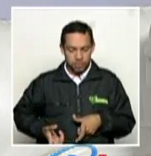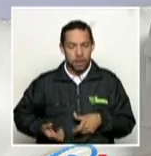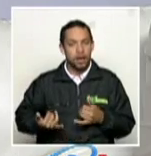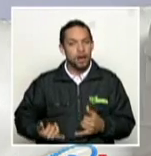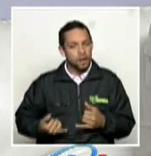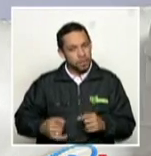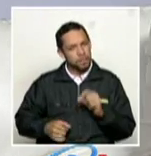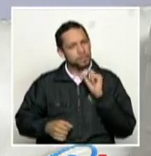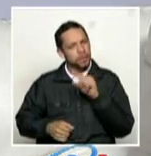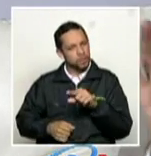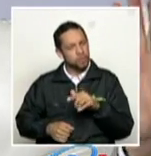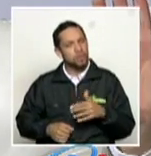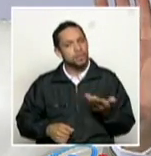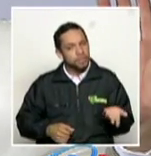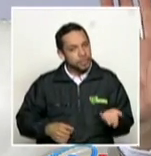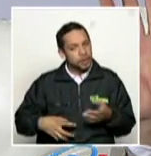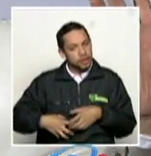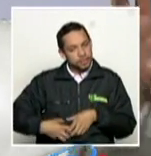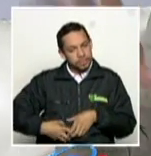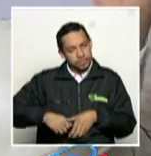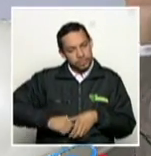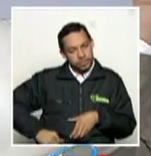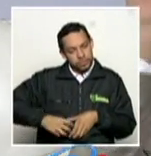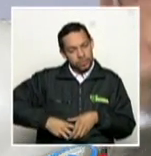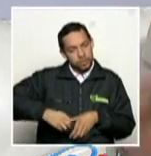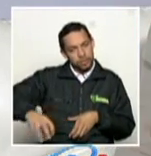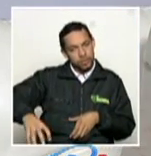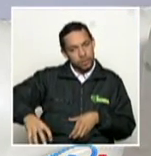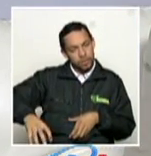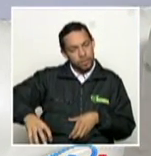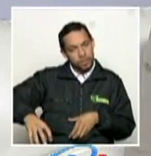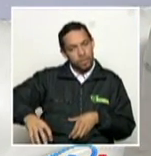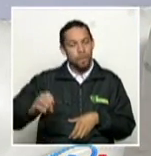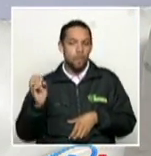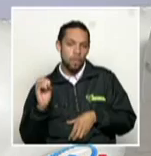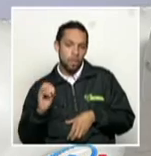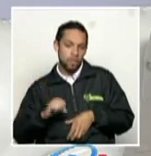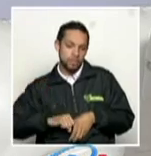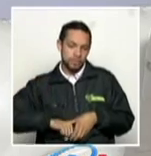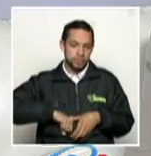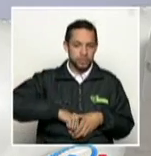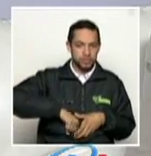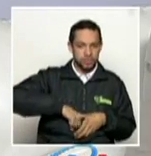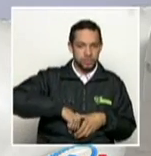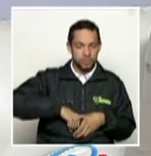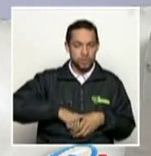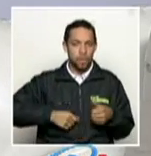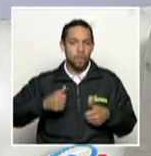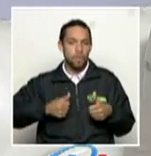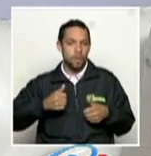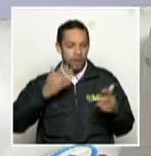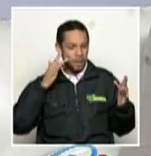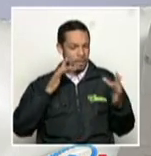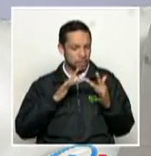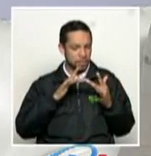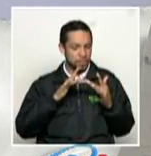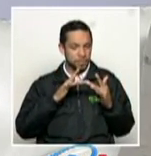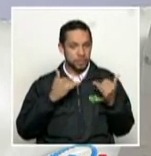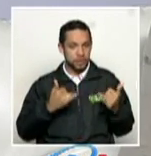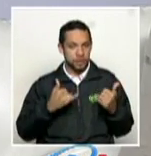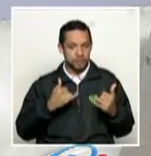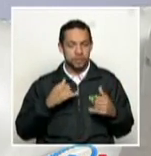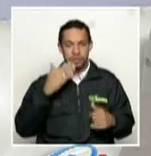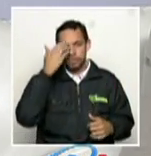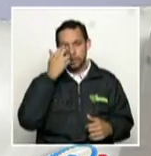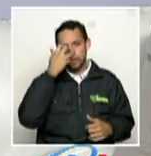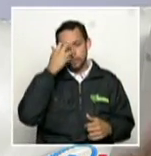es, ¿le quito el vaso como para no verlo más en la ecografía grande o busco la causa? Ah, que la biopsia de